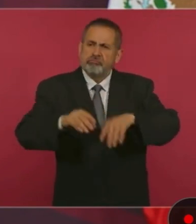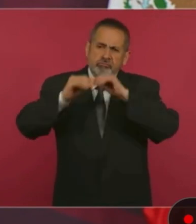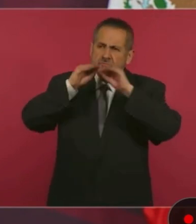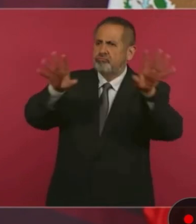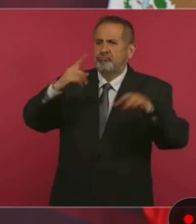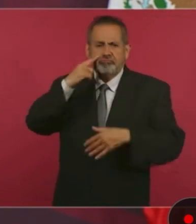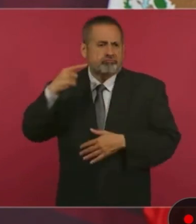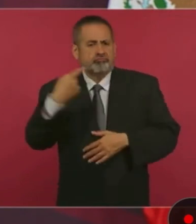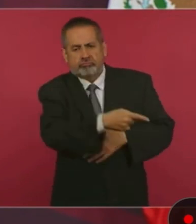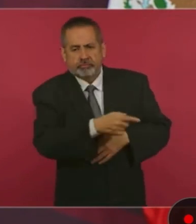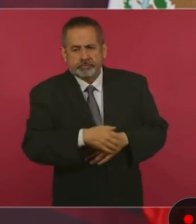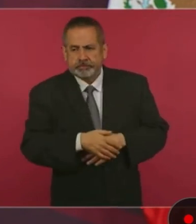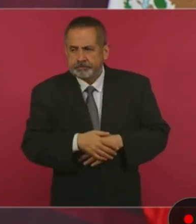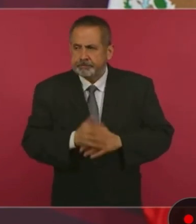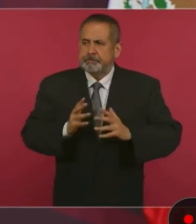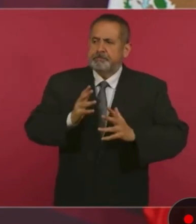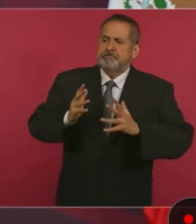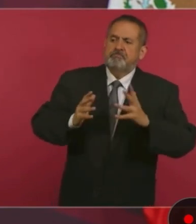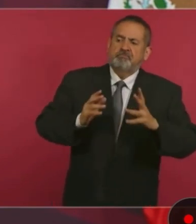y ya